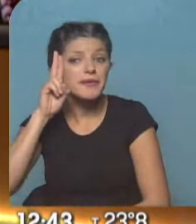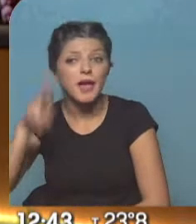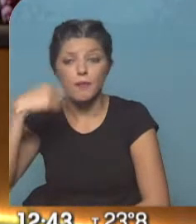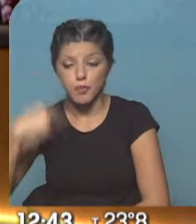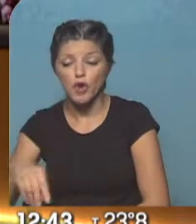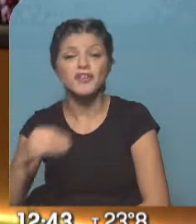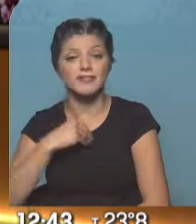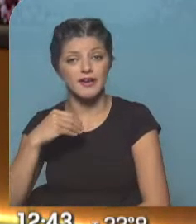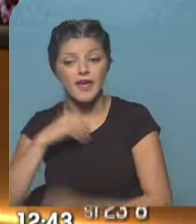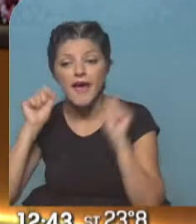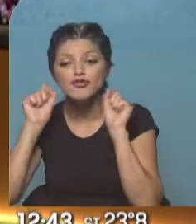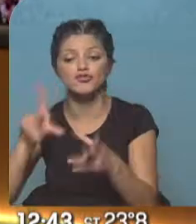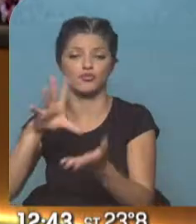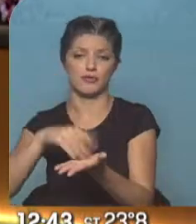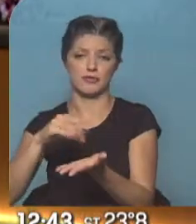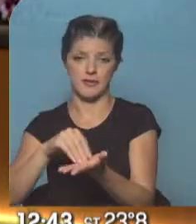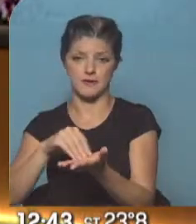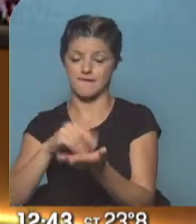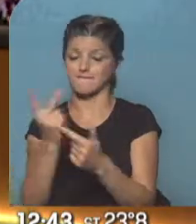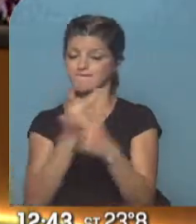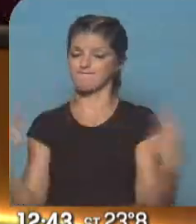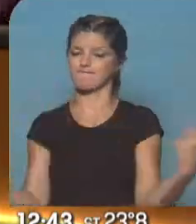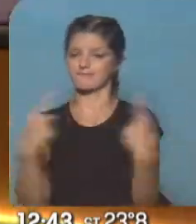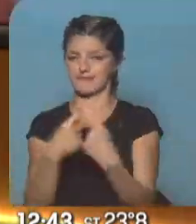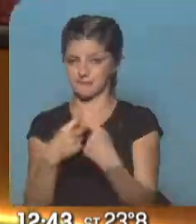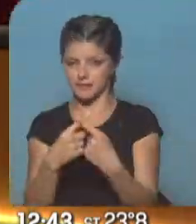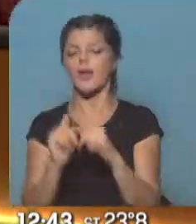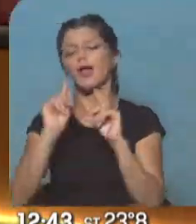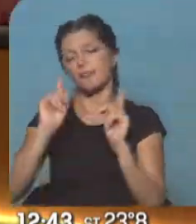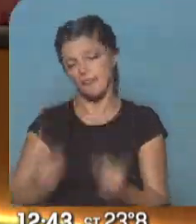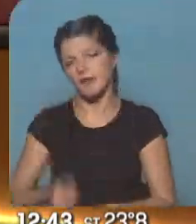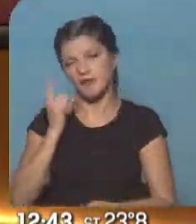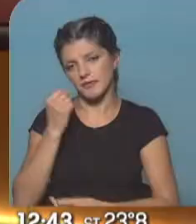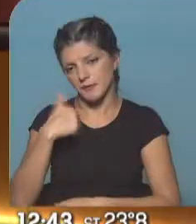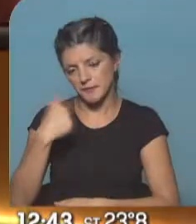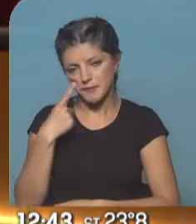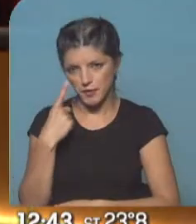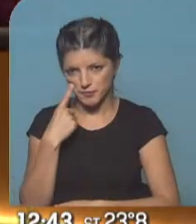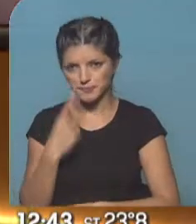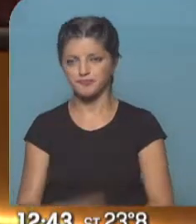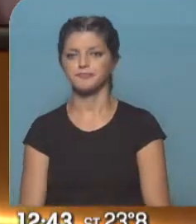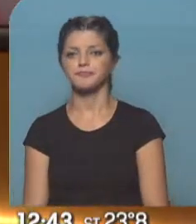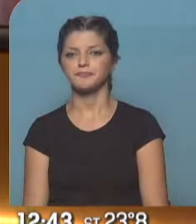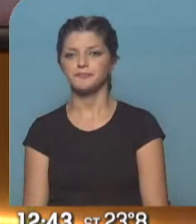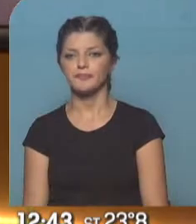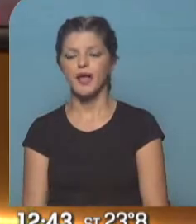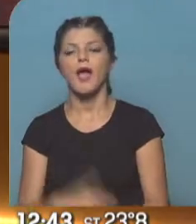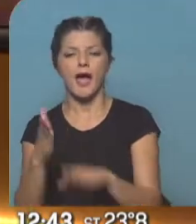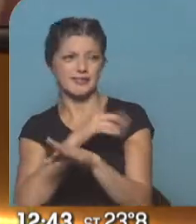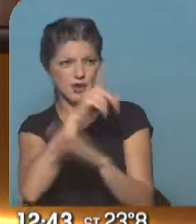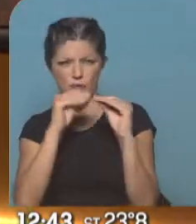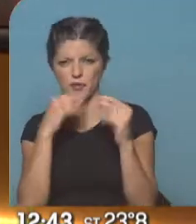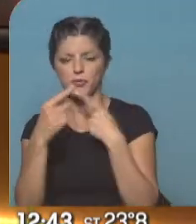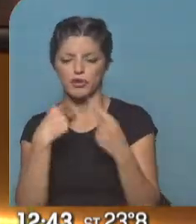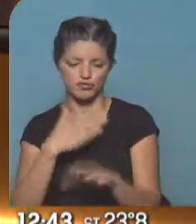y sus tierras. Ahí hay un tema que también en estos días lo estamos conociendo. Antes de pasar a la mesa, te hago mi última pregunta